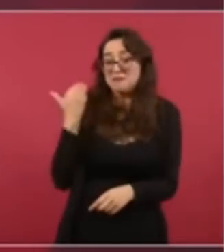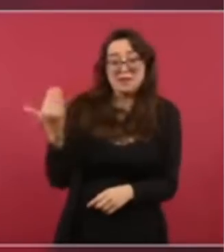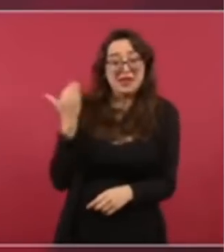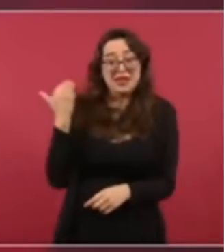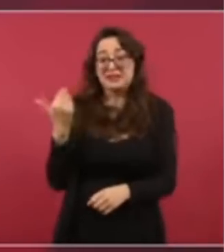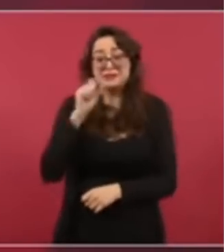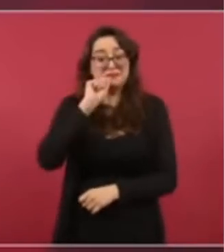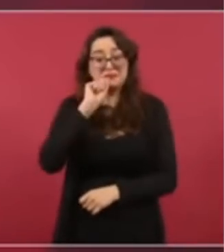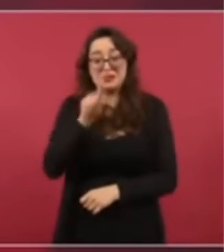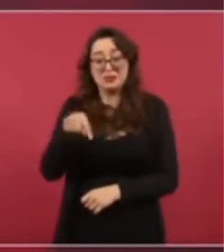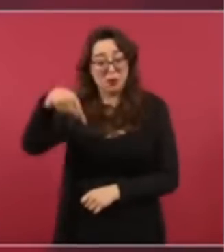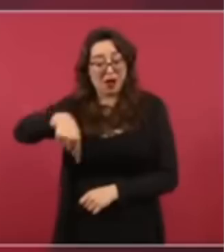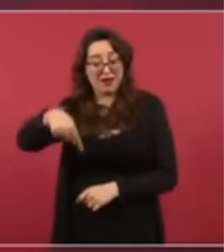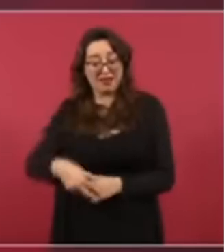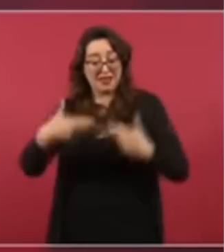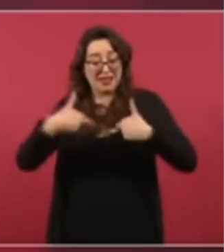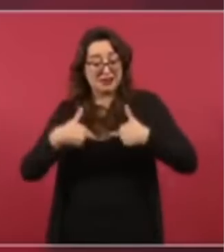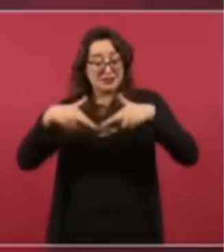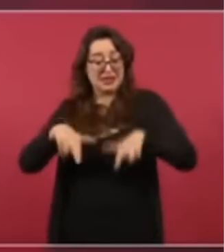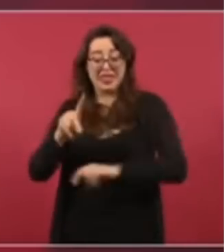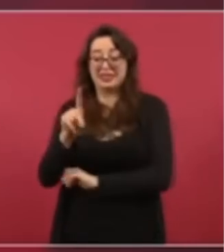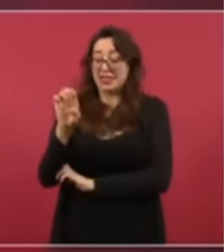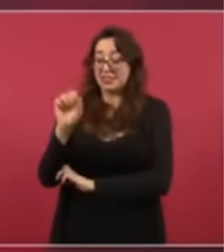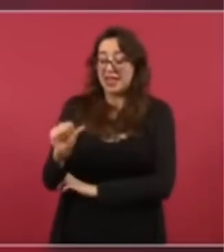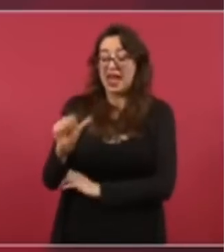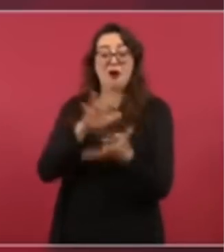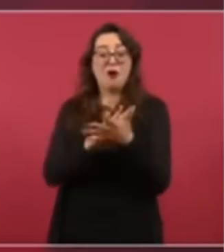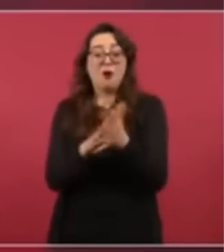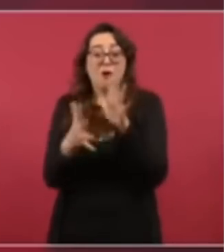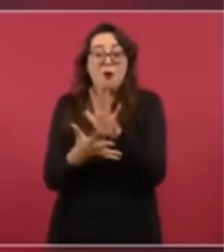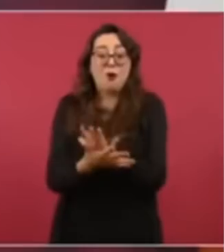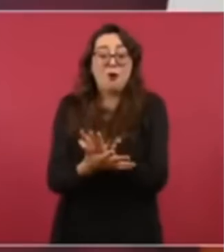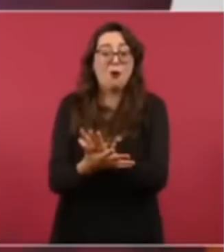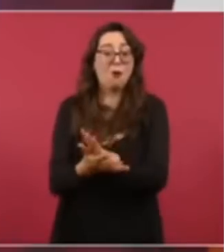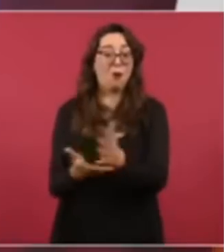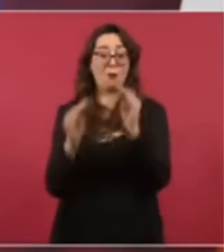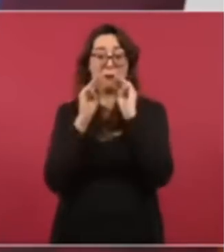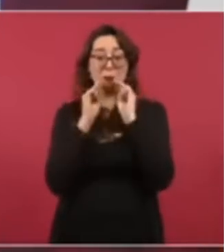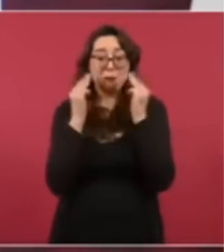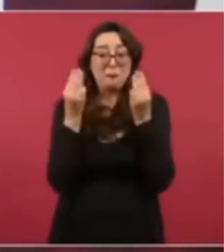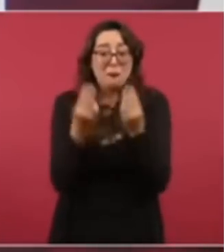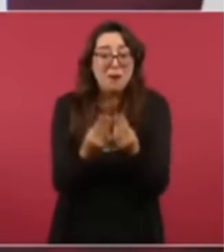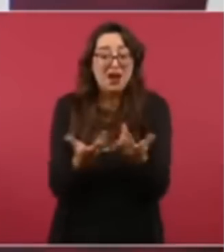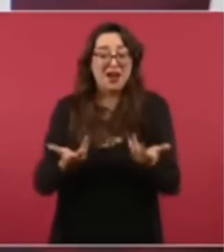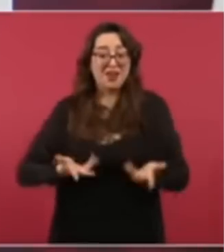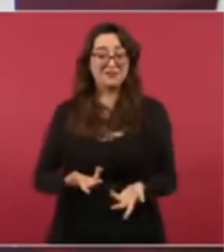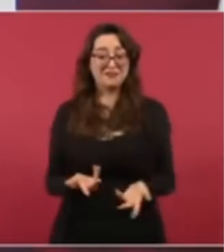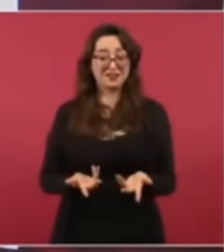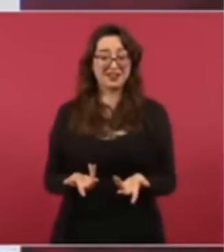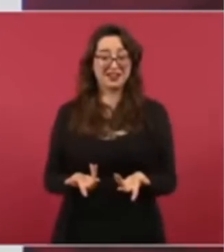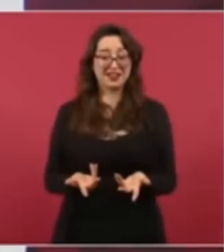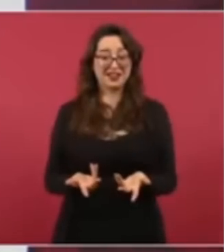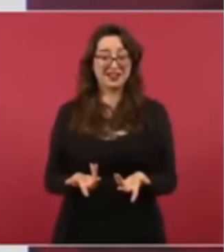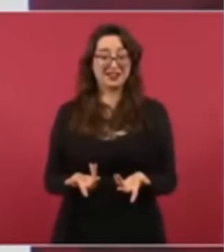porque se reunía con representantes